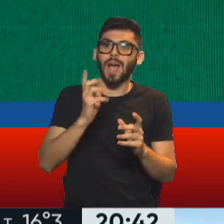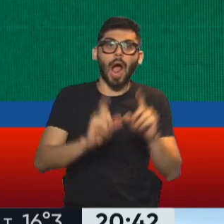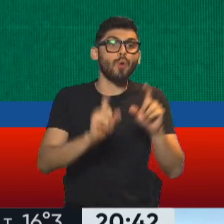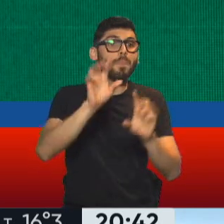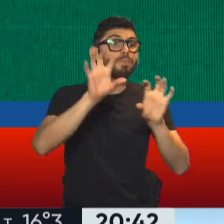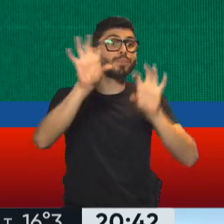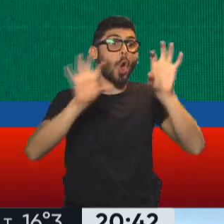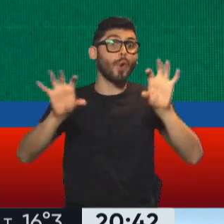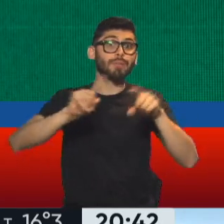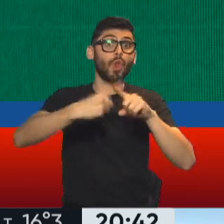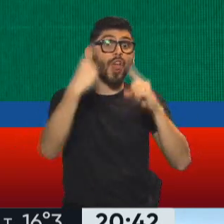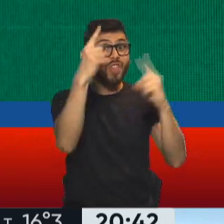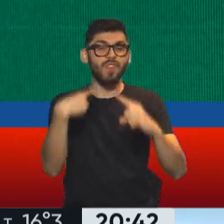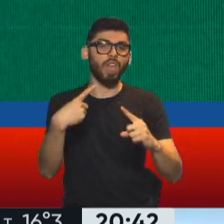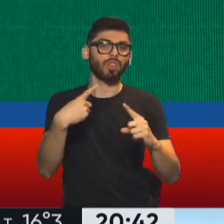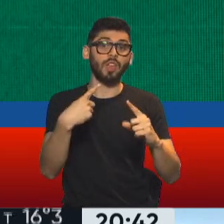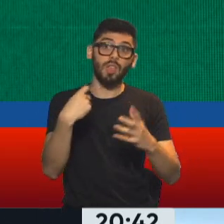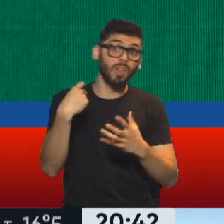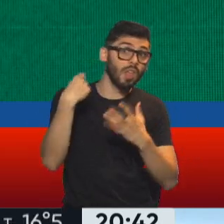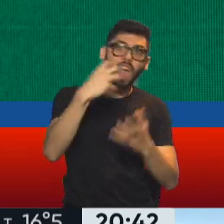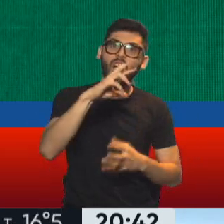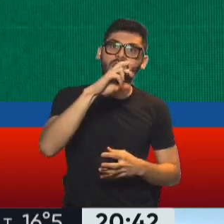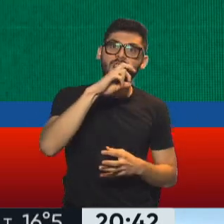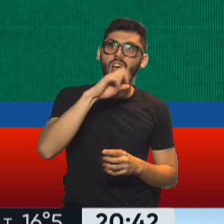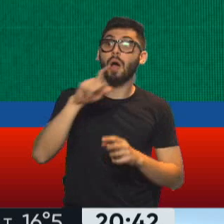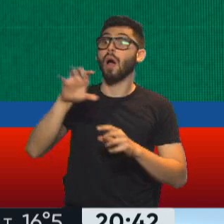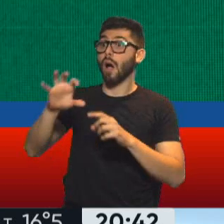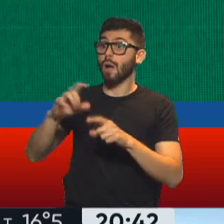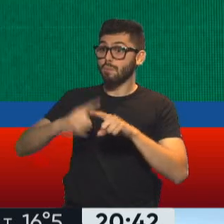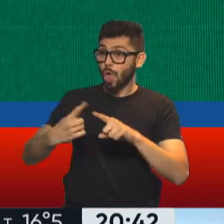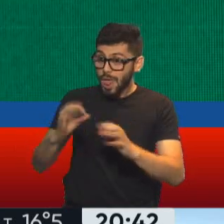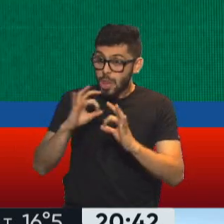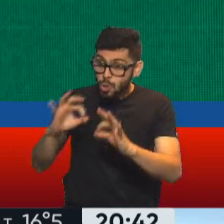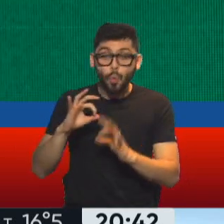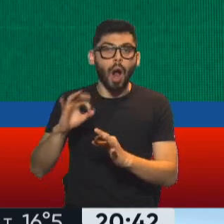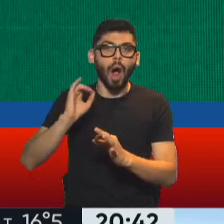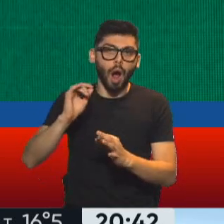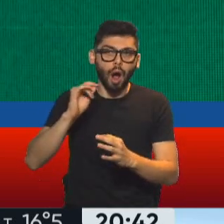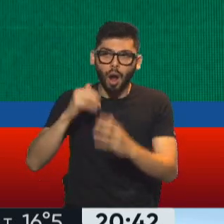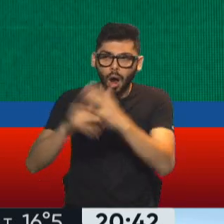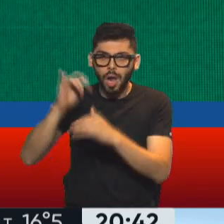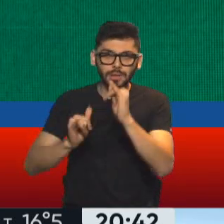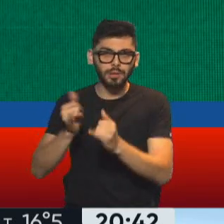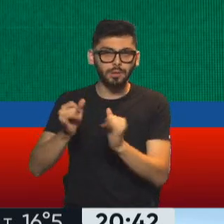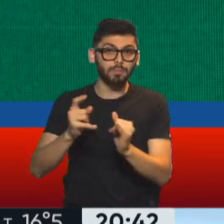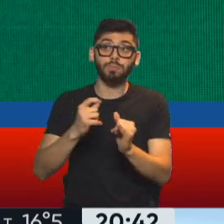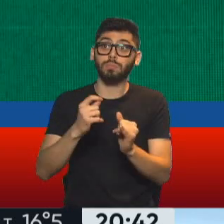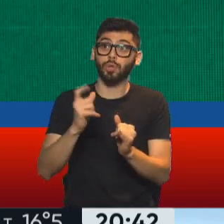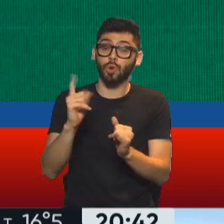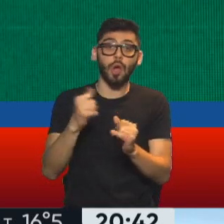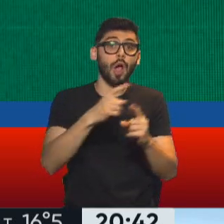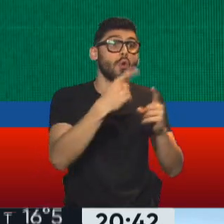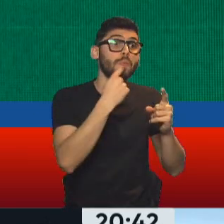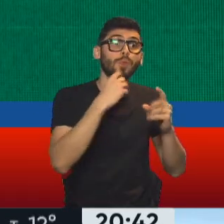las provincias de otros signos políticos ni una obra, y esto la verdad que fue terrible porque en muchos lugares empezaron a aparecer asentamientos ante la falta de planes